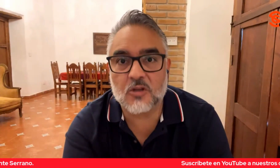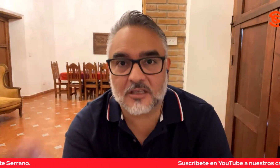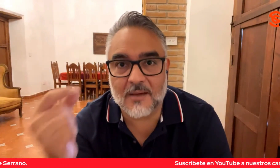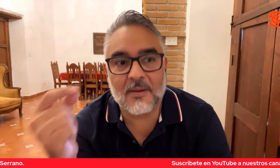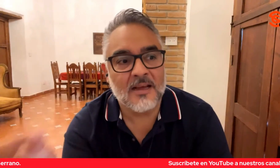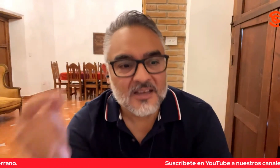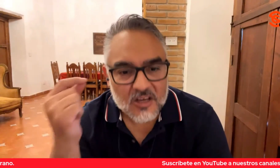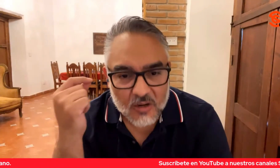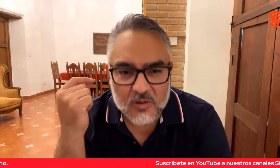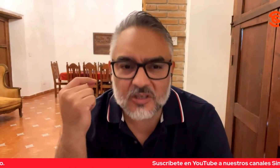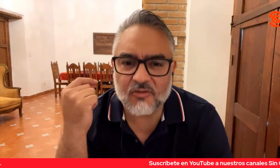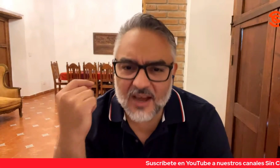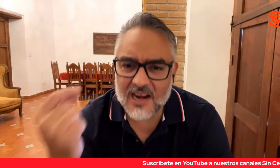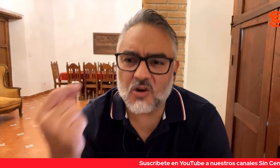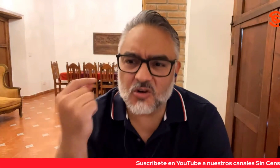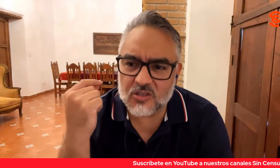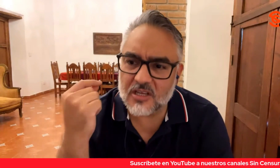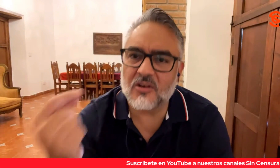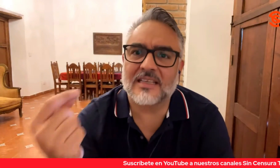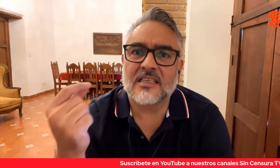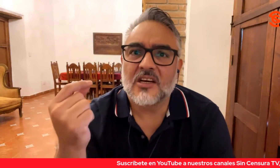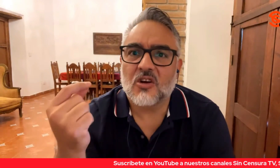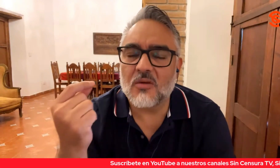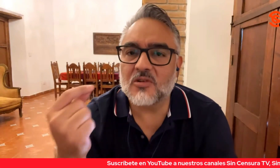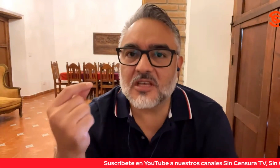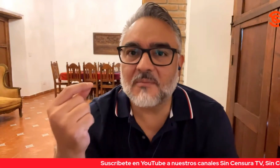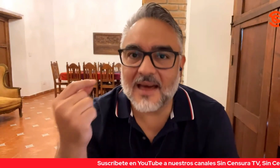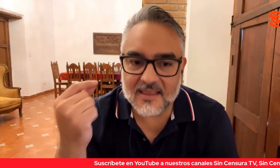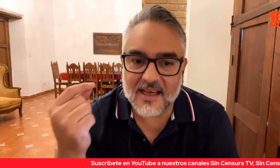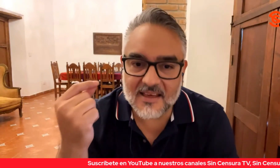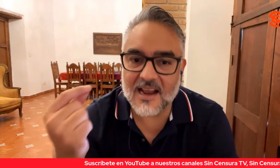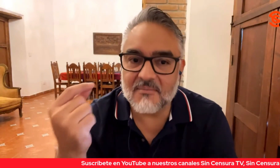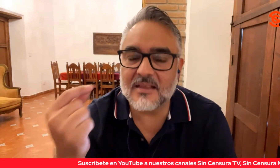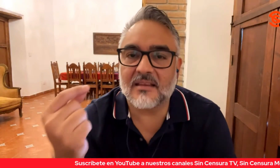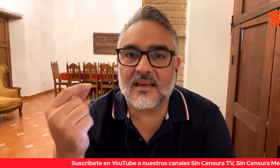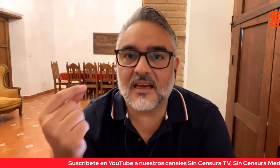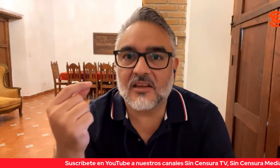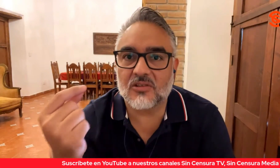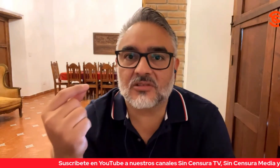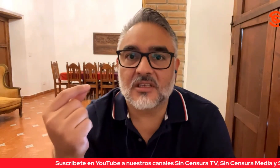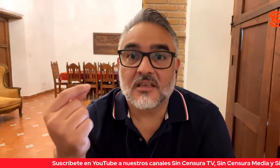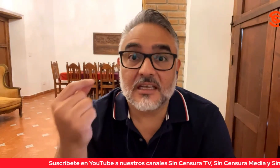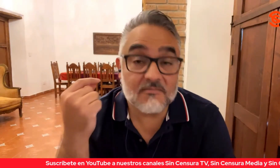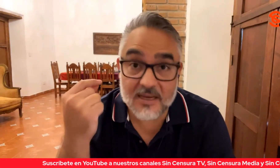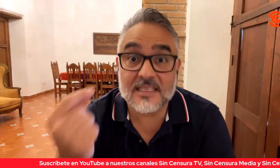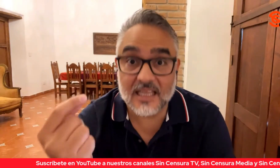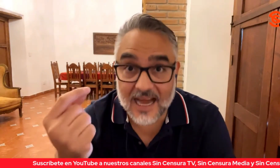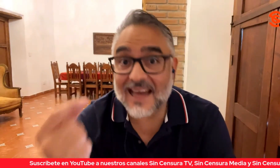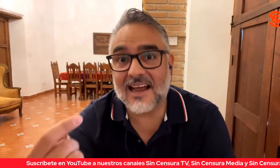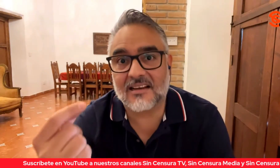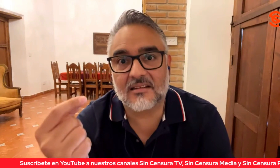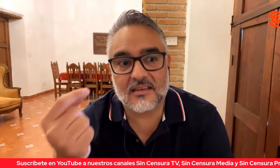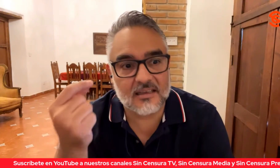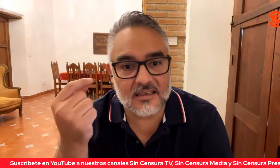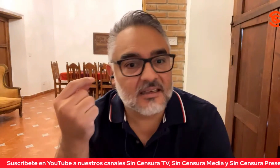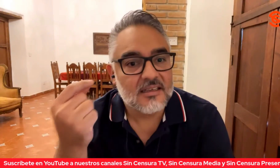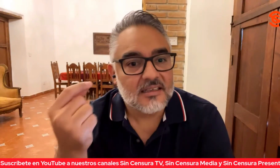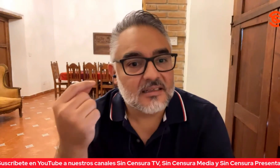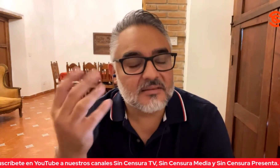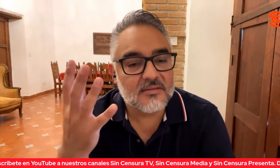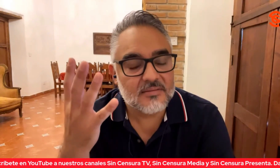del caso Ayotzinapa como si fueran conocedores, como si verdaderamente ellos investigaran